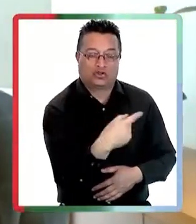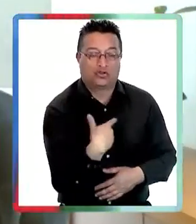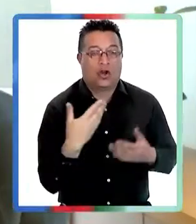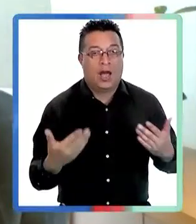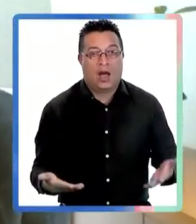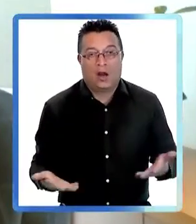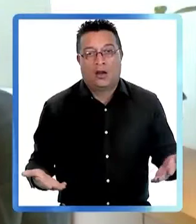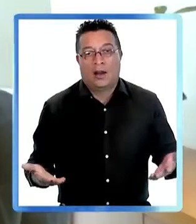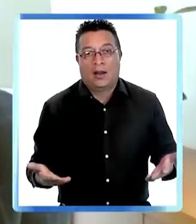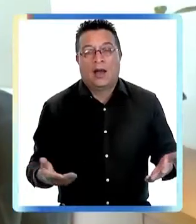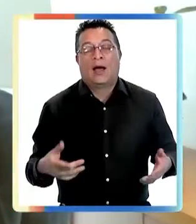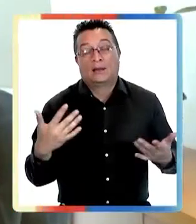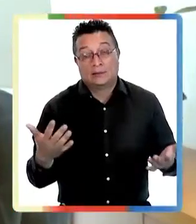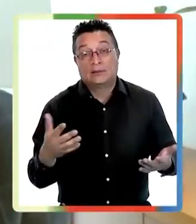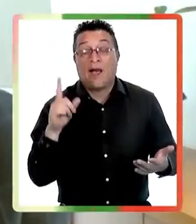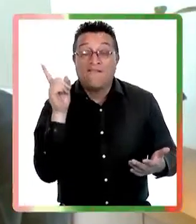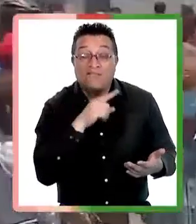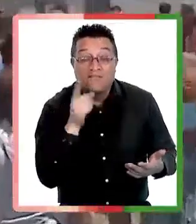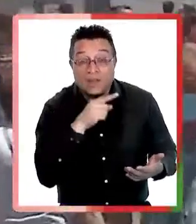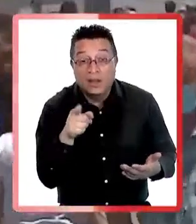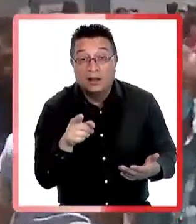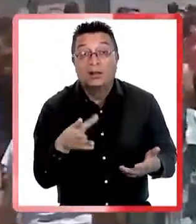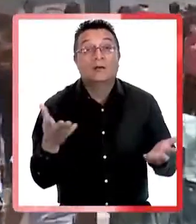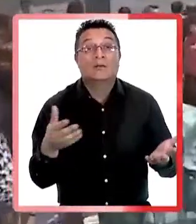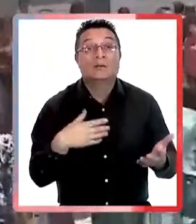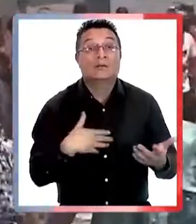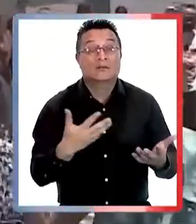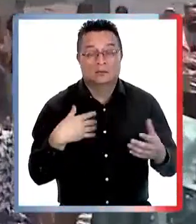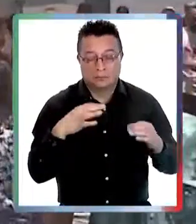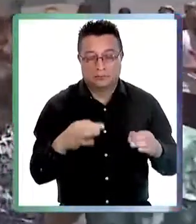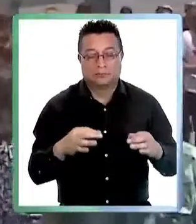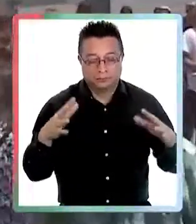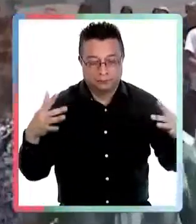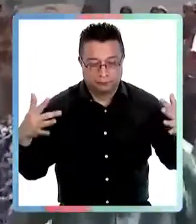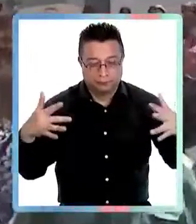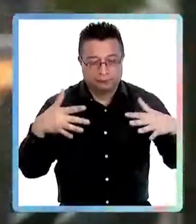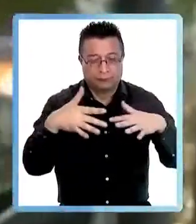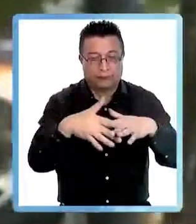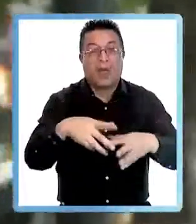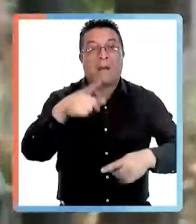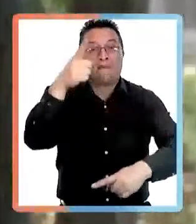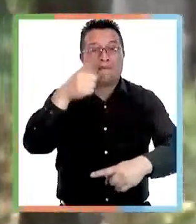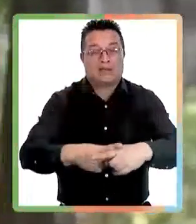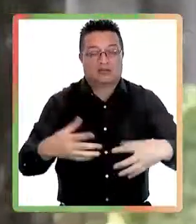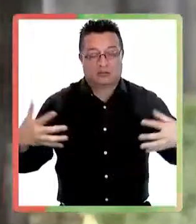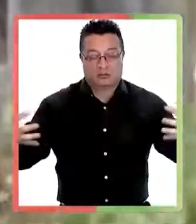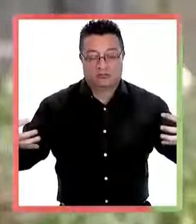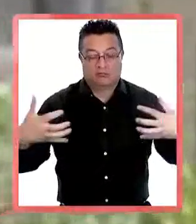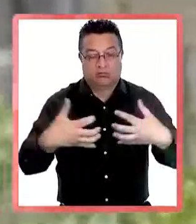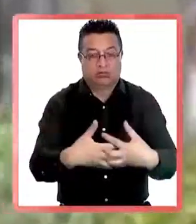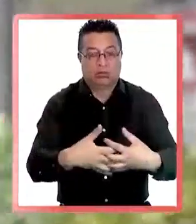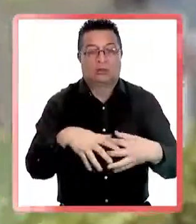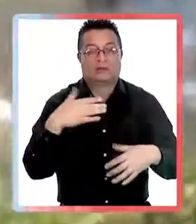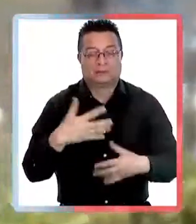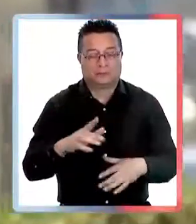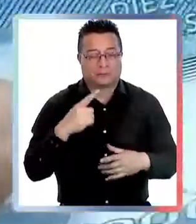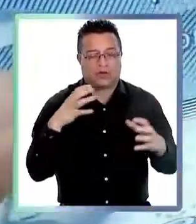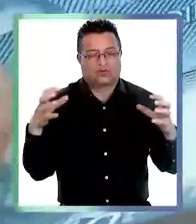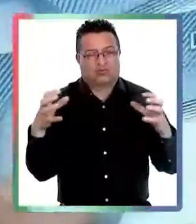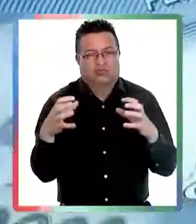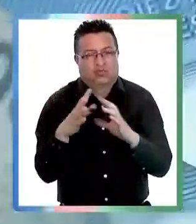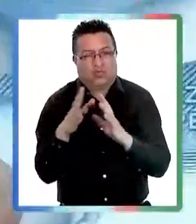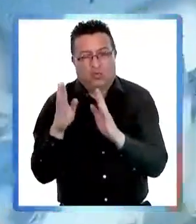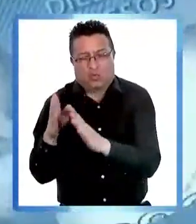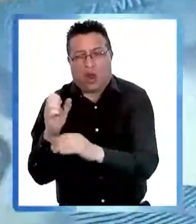pensionadas, y finalmente avancemos a construir un verdadero sistema mixto que nos saque del extremo